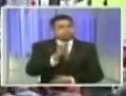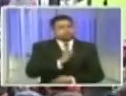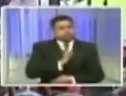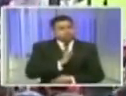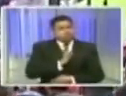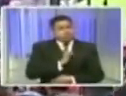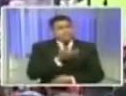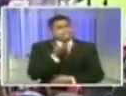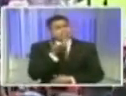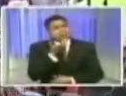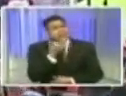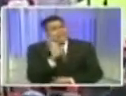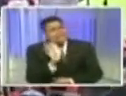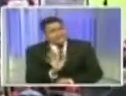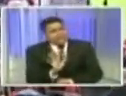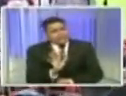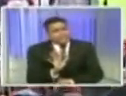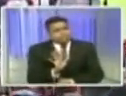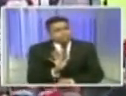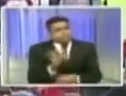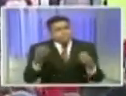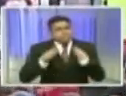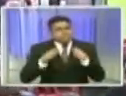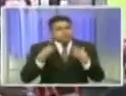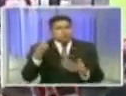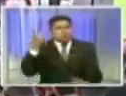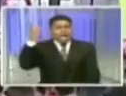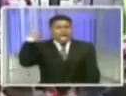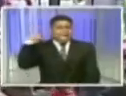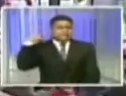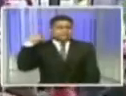si hubiera vivido en los tiempos de Guaycaipuro.